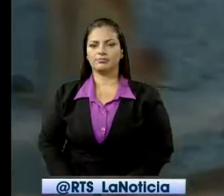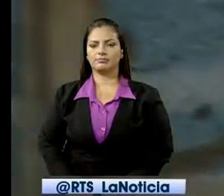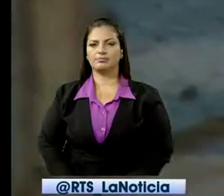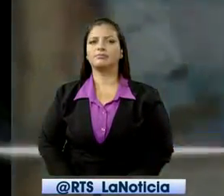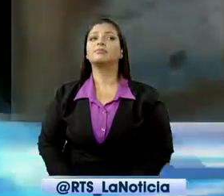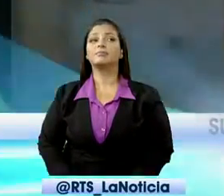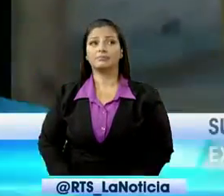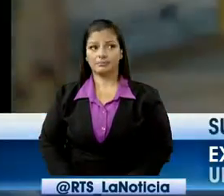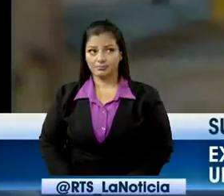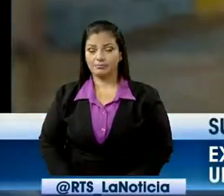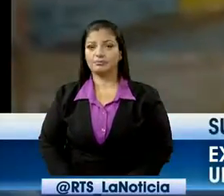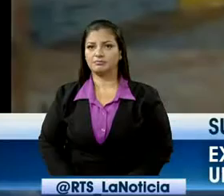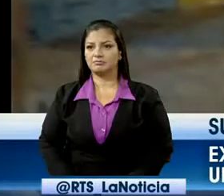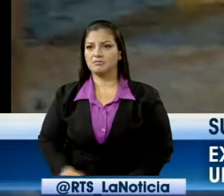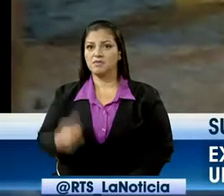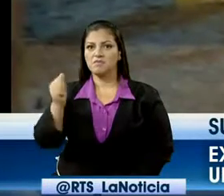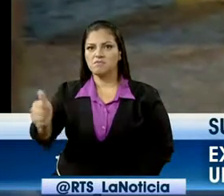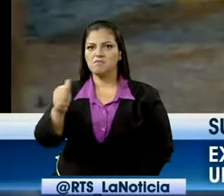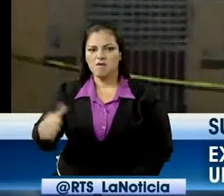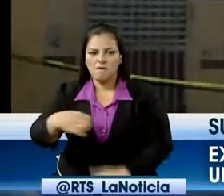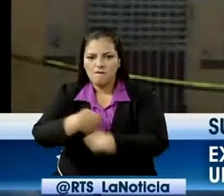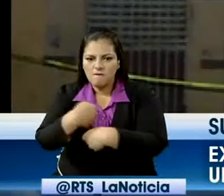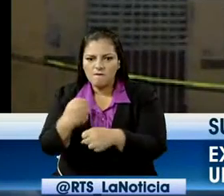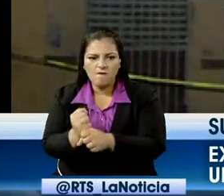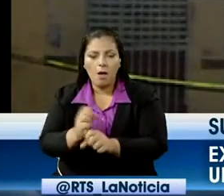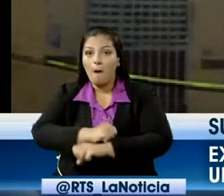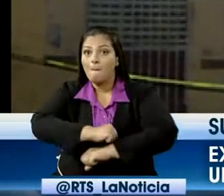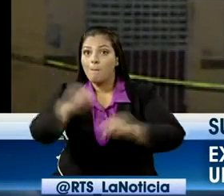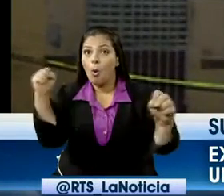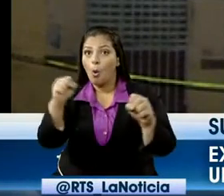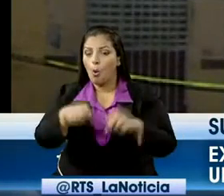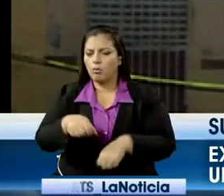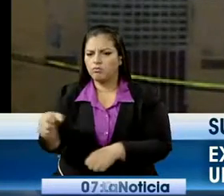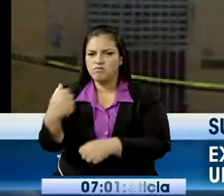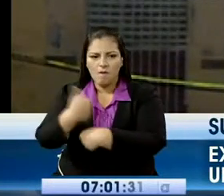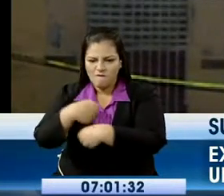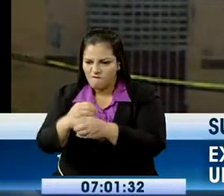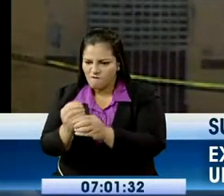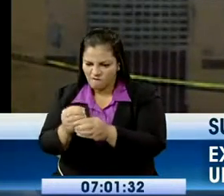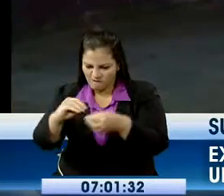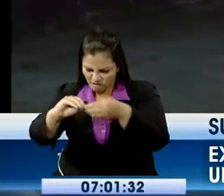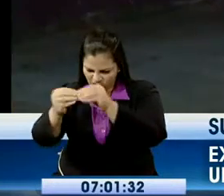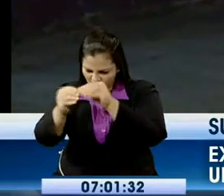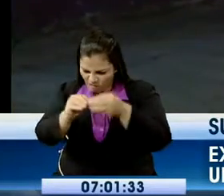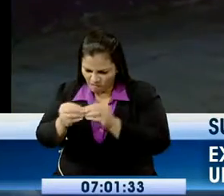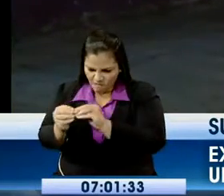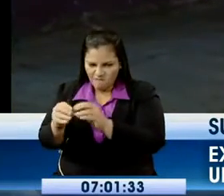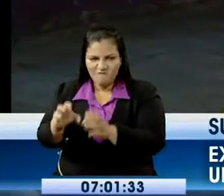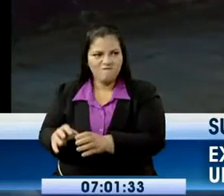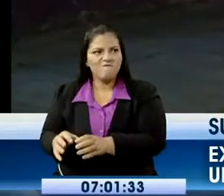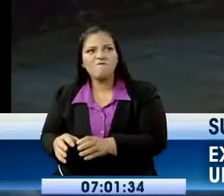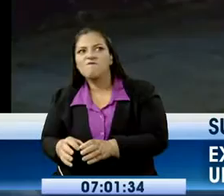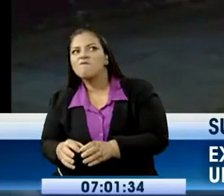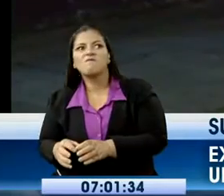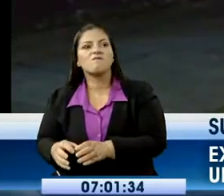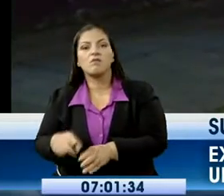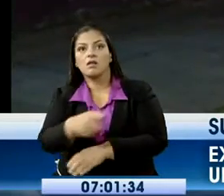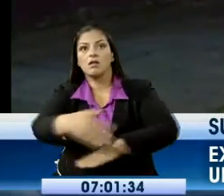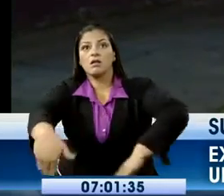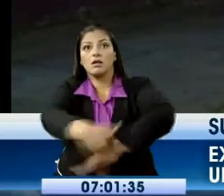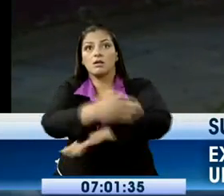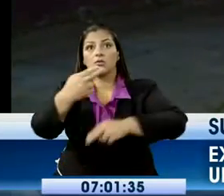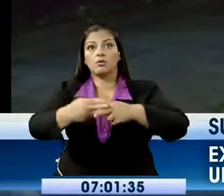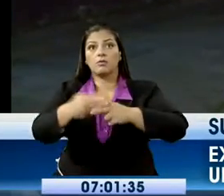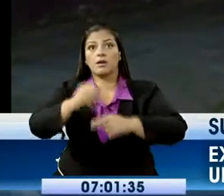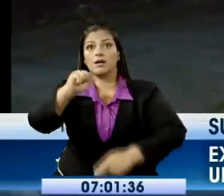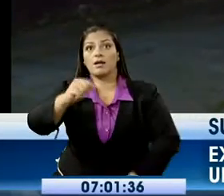Una posible bomba casera estalló en el portal de esta vivienda de dos plantas, ubicada entre las calles Alcedo y Tulcán, en